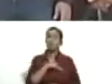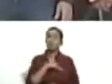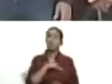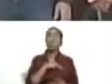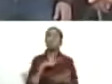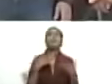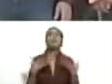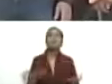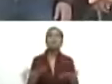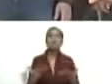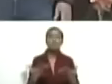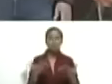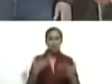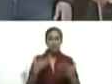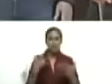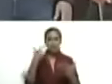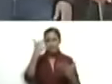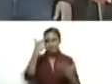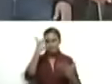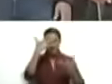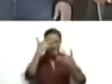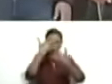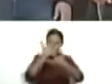plantearnos grandes metas.